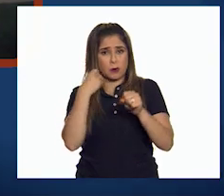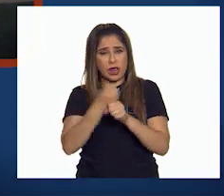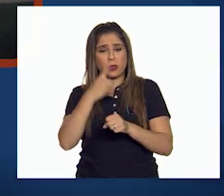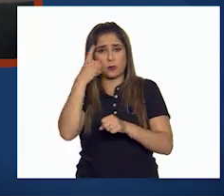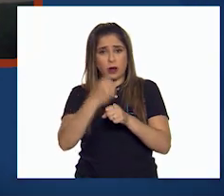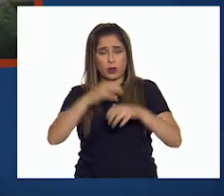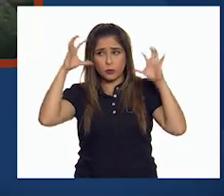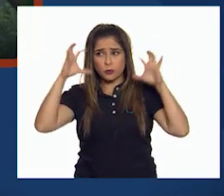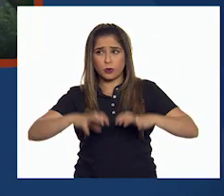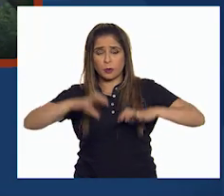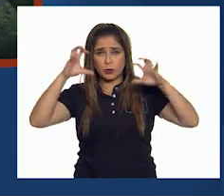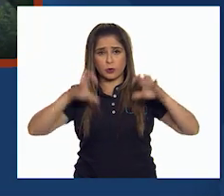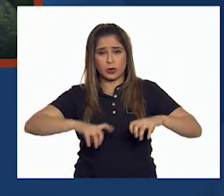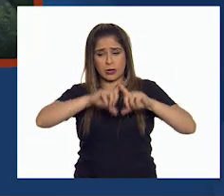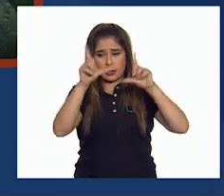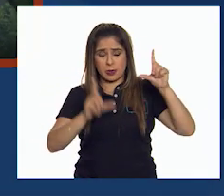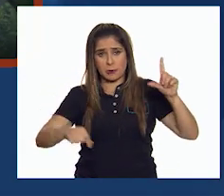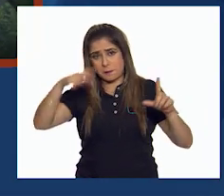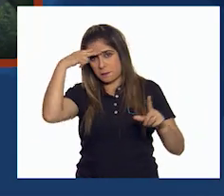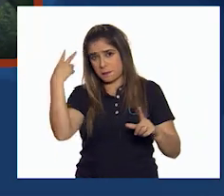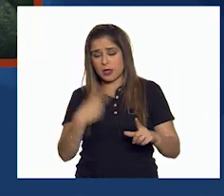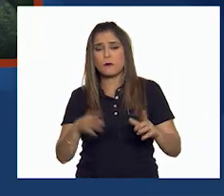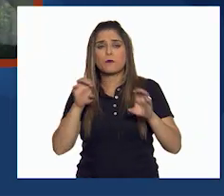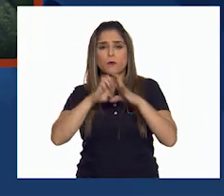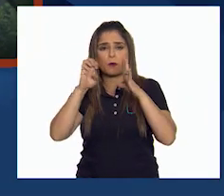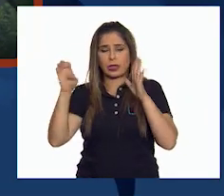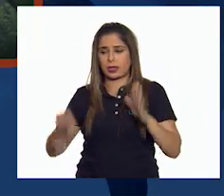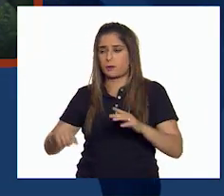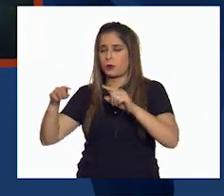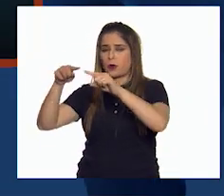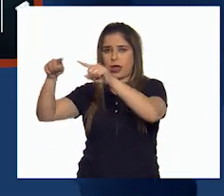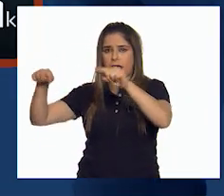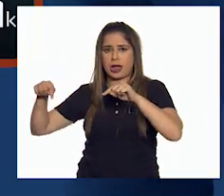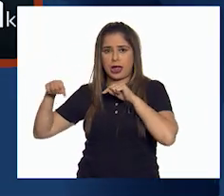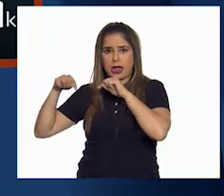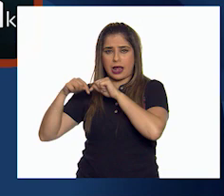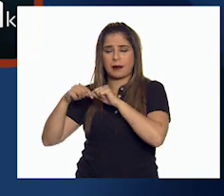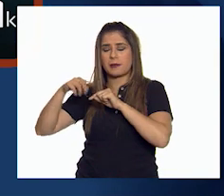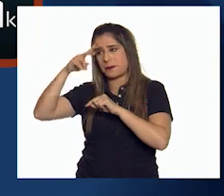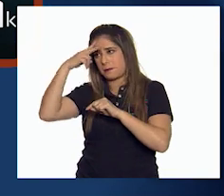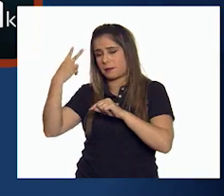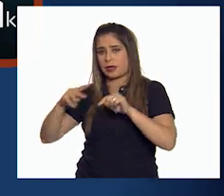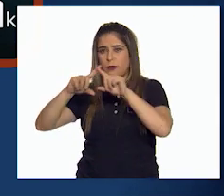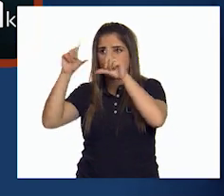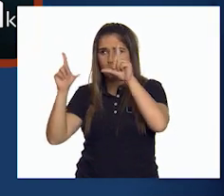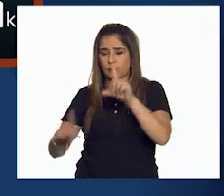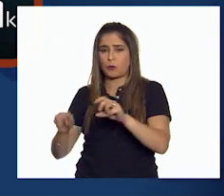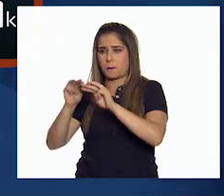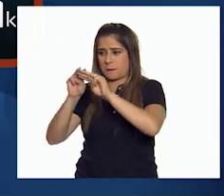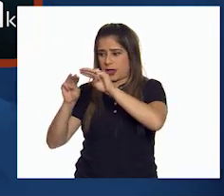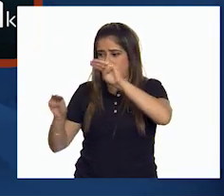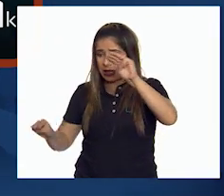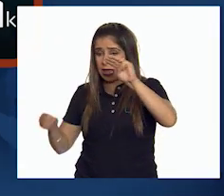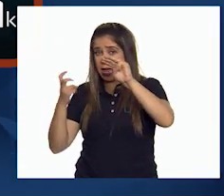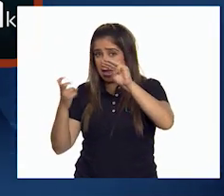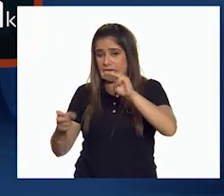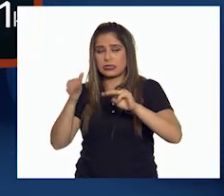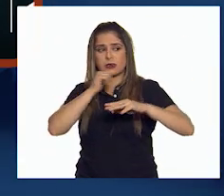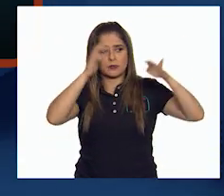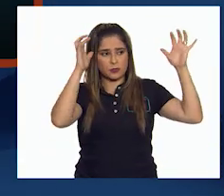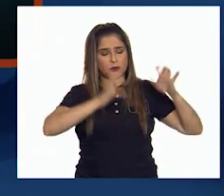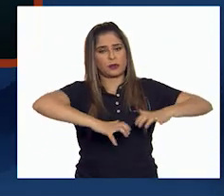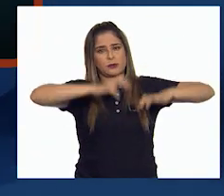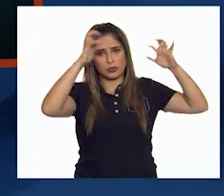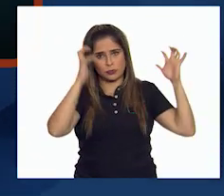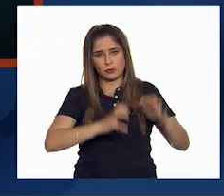año es equivalente a una alberca del tamaño del Distrito Federal con 1 kilómetro de profundidad. De toda esta agua, gran parte